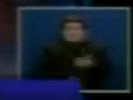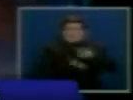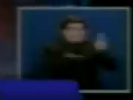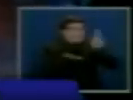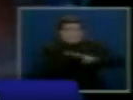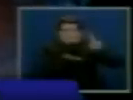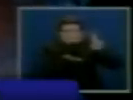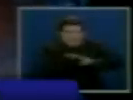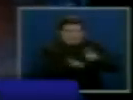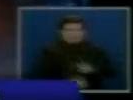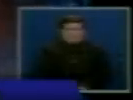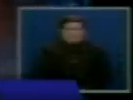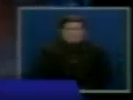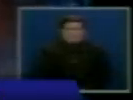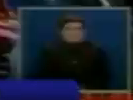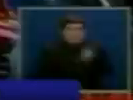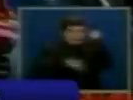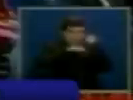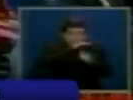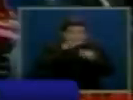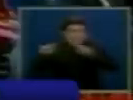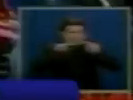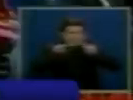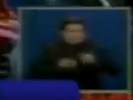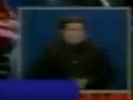fiscal, el contrabando.